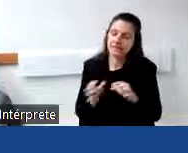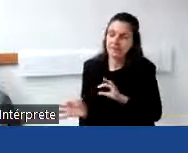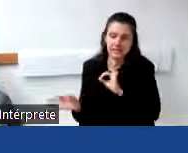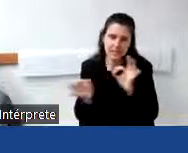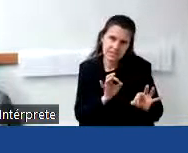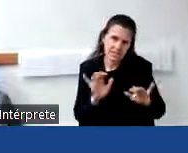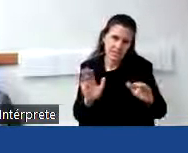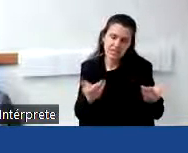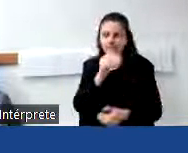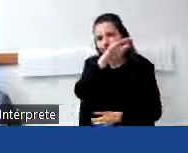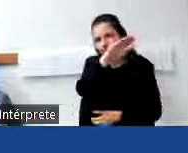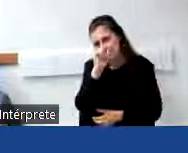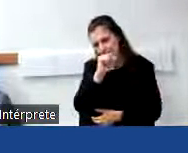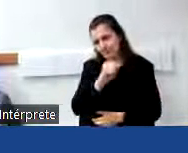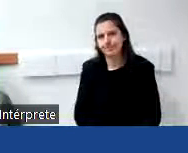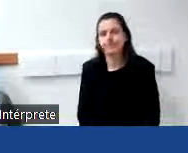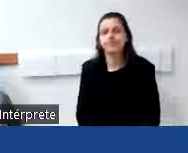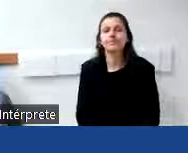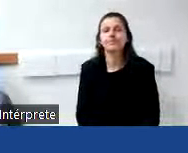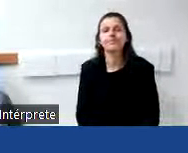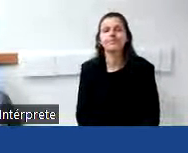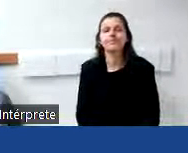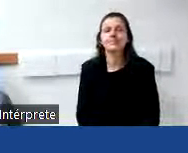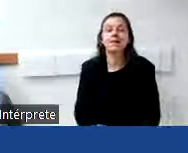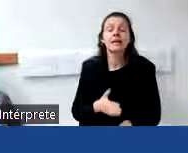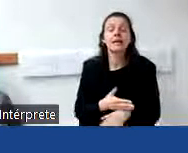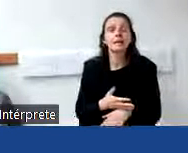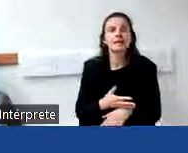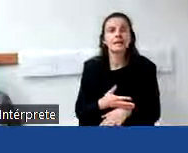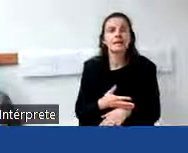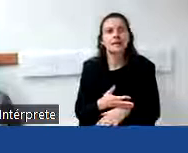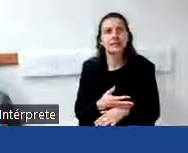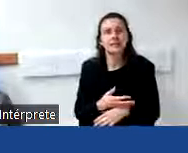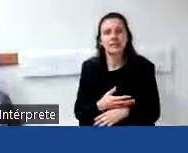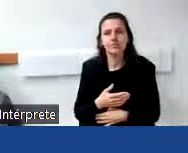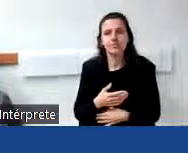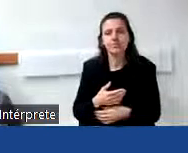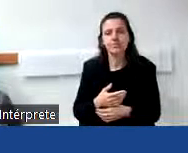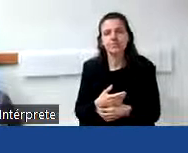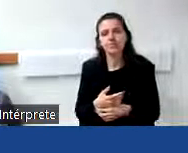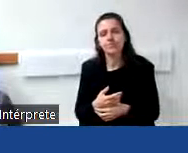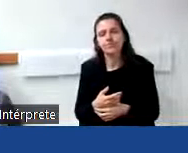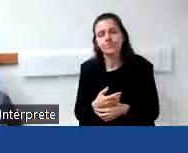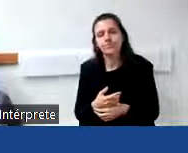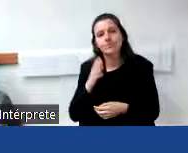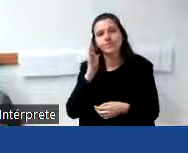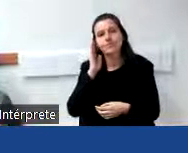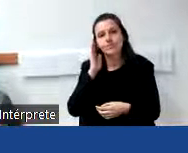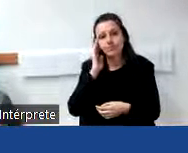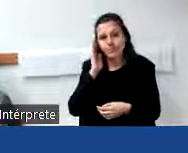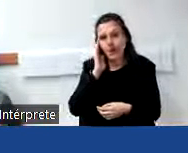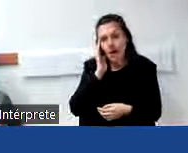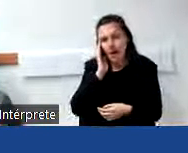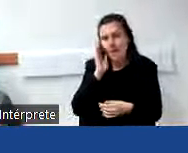saludable, ¿tá? Esto que decía, esto es lo que está acá, ¿no? Anticipar la cantidad de estudios que se le